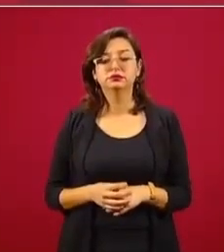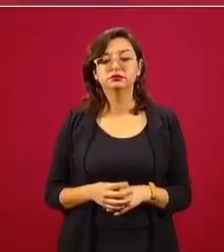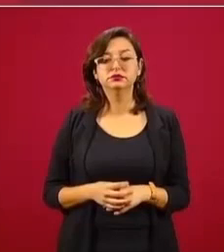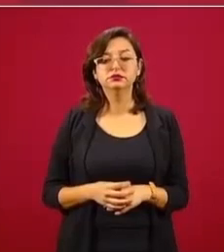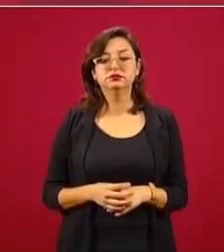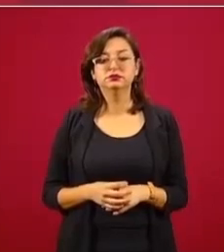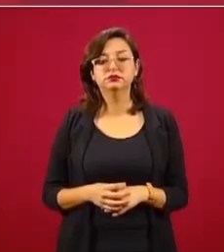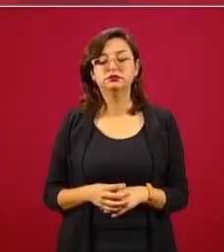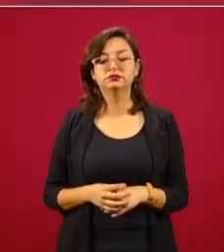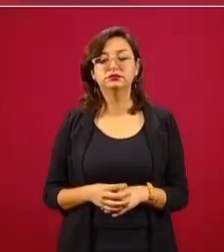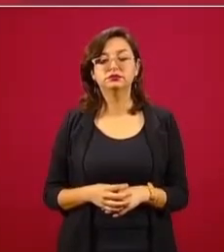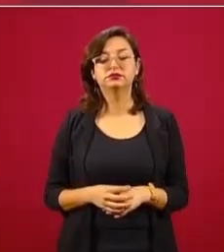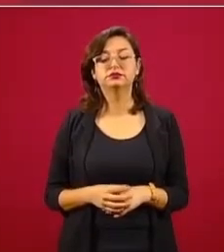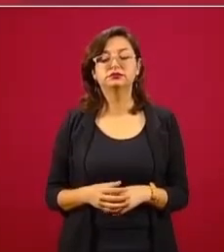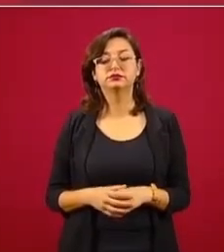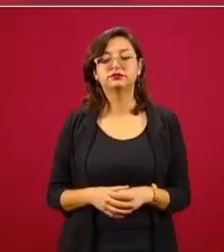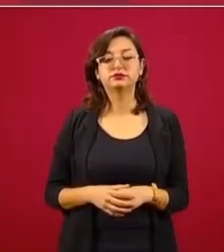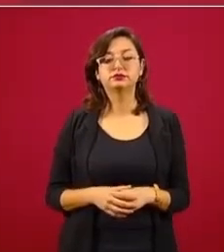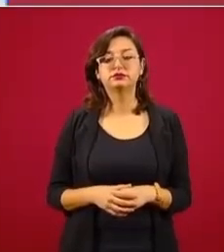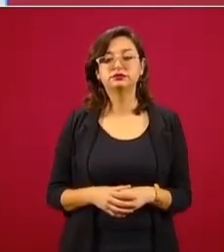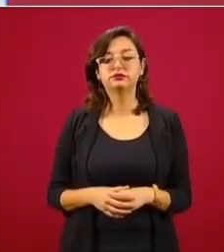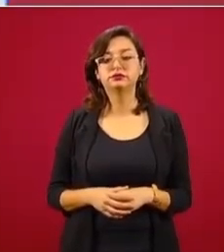cuando menos